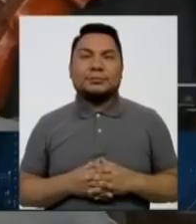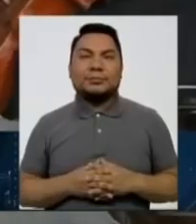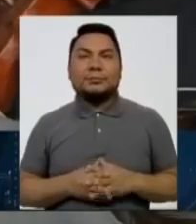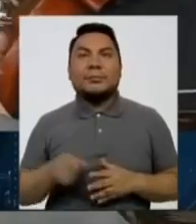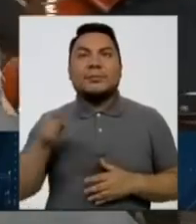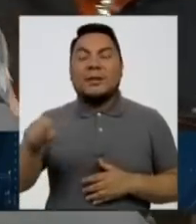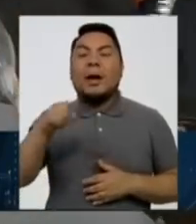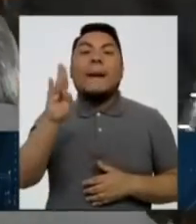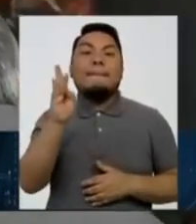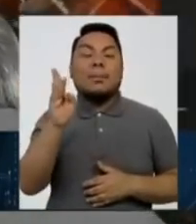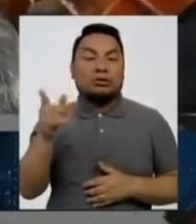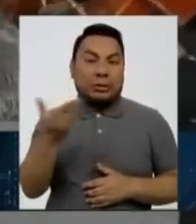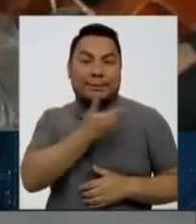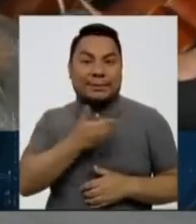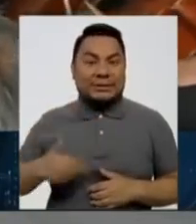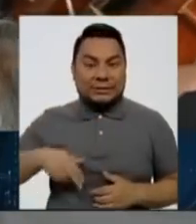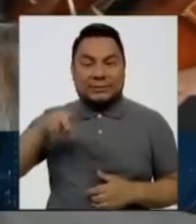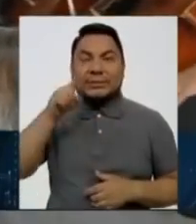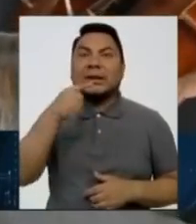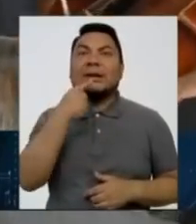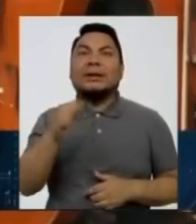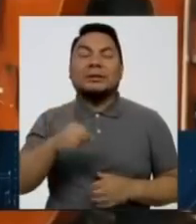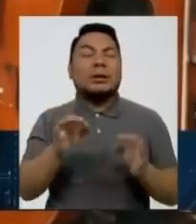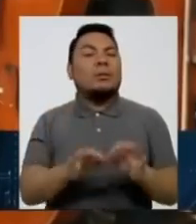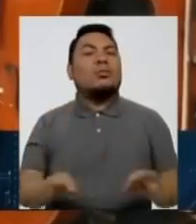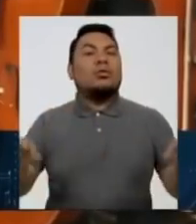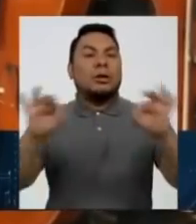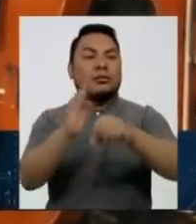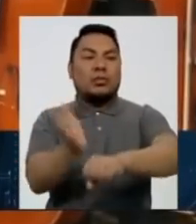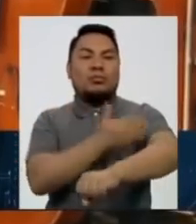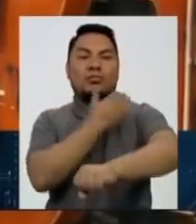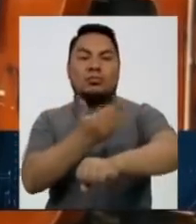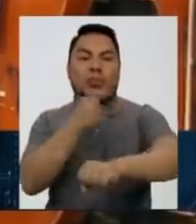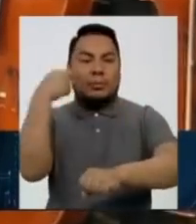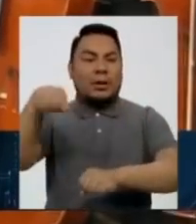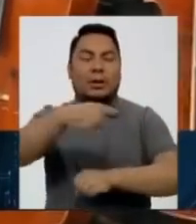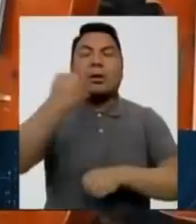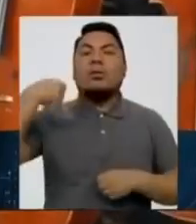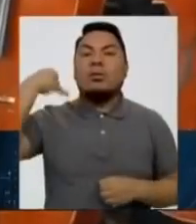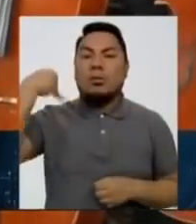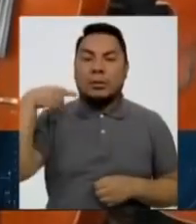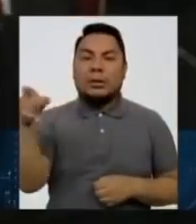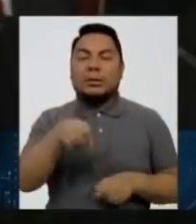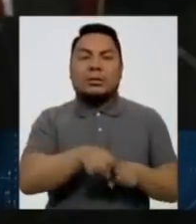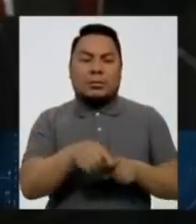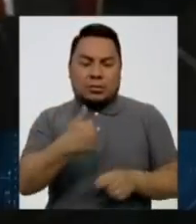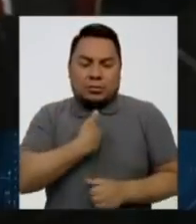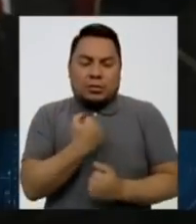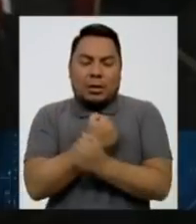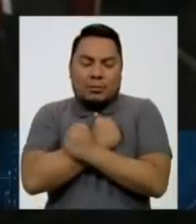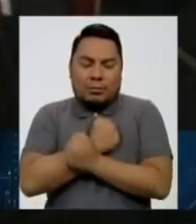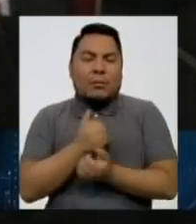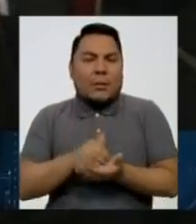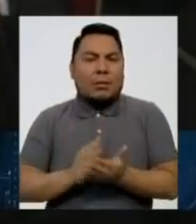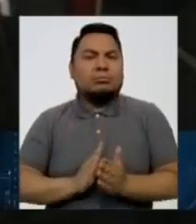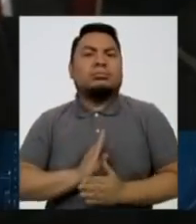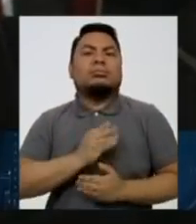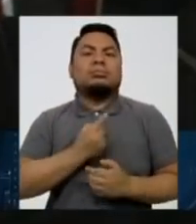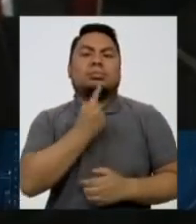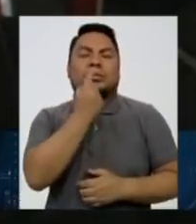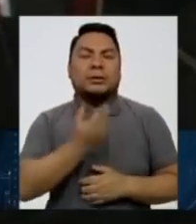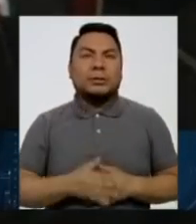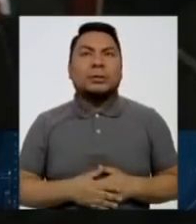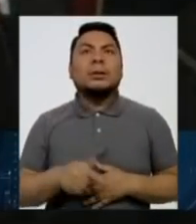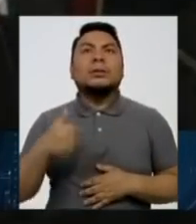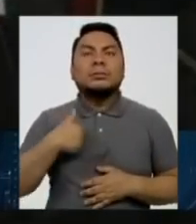La primera dama destacó la importancia de la música en el desarrollo comunicativo de los jóvenes y en su autoestima. A través de la música